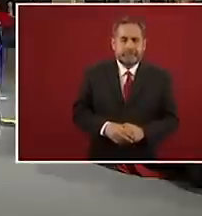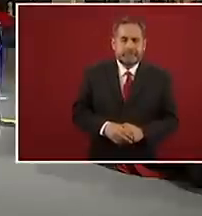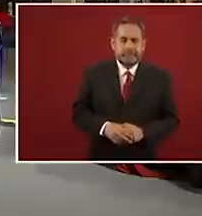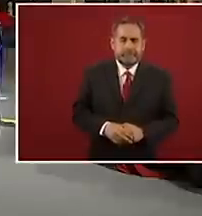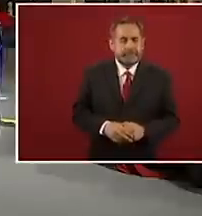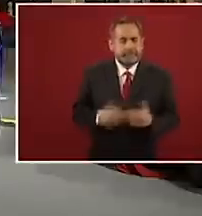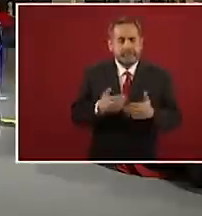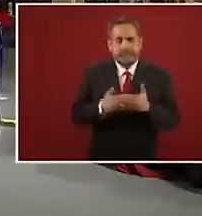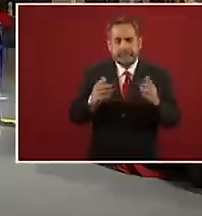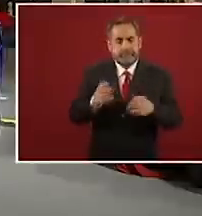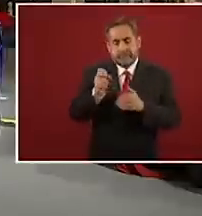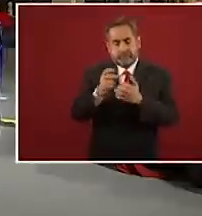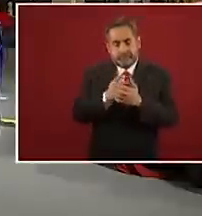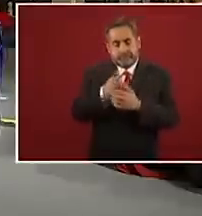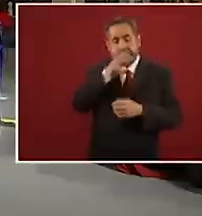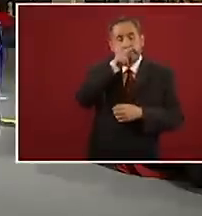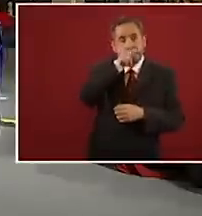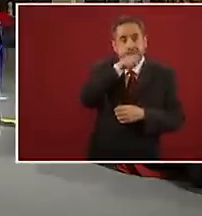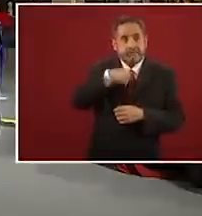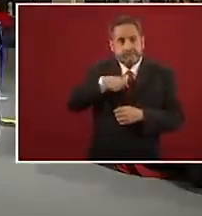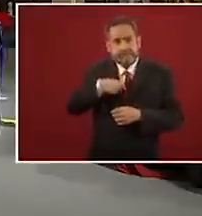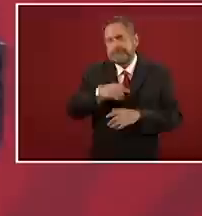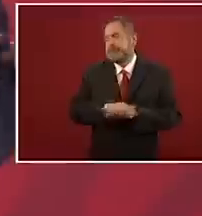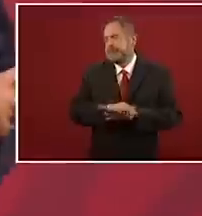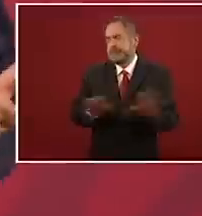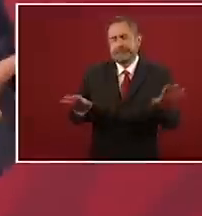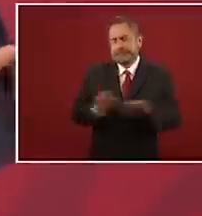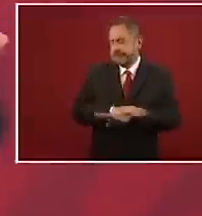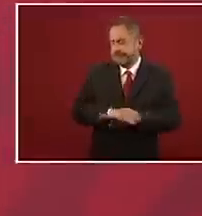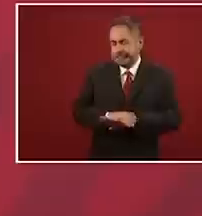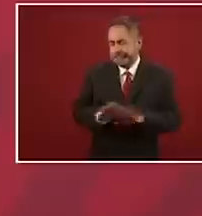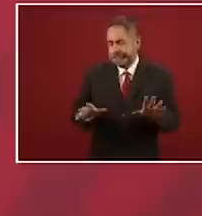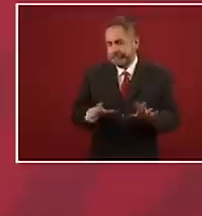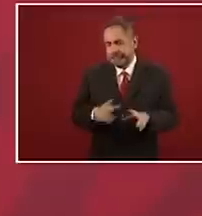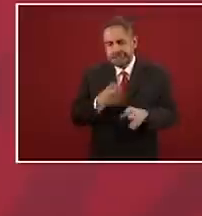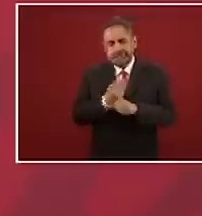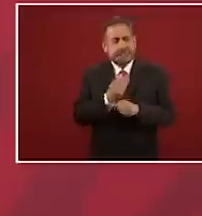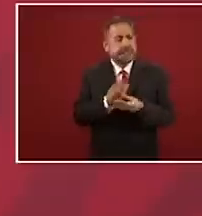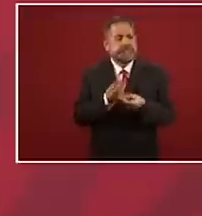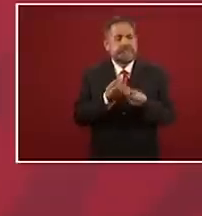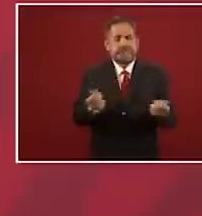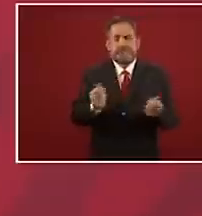Ahora ya no tengo esa preocupación, ya se resolvió.